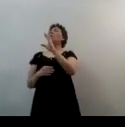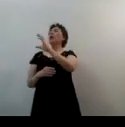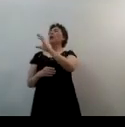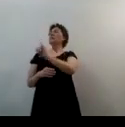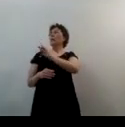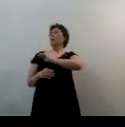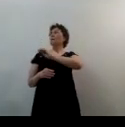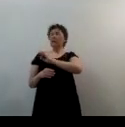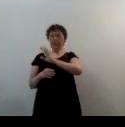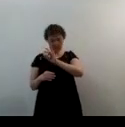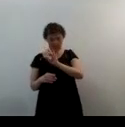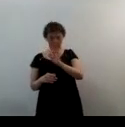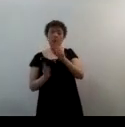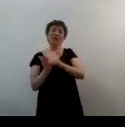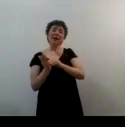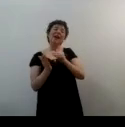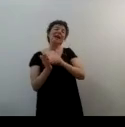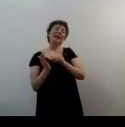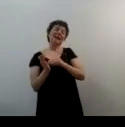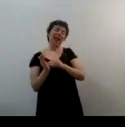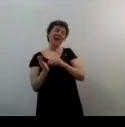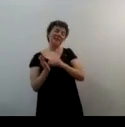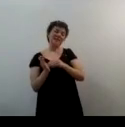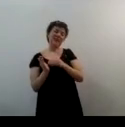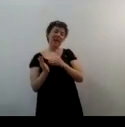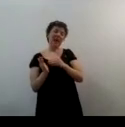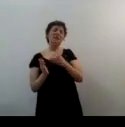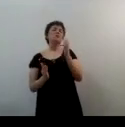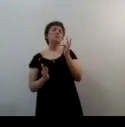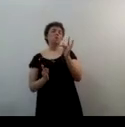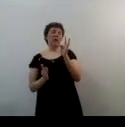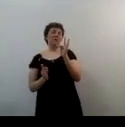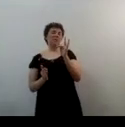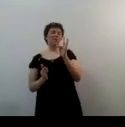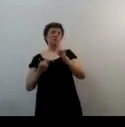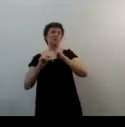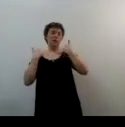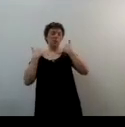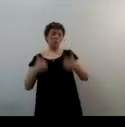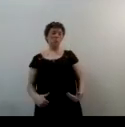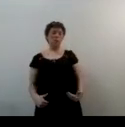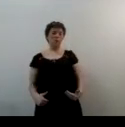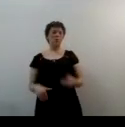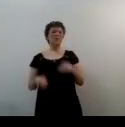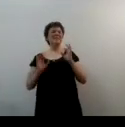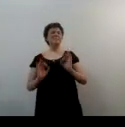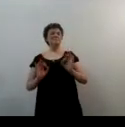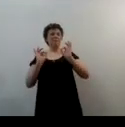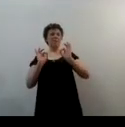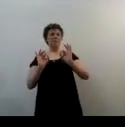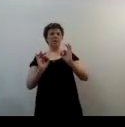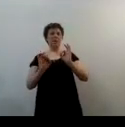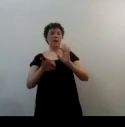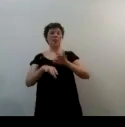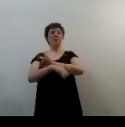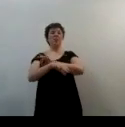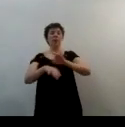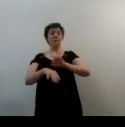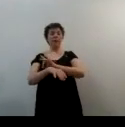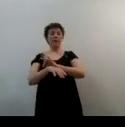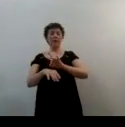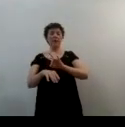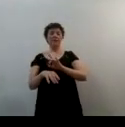esa grasa, por lo que tiene tantas calorías, es muy beneficiosa para nuestro organismo y especialmente en diabetes y enfermedad